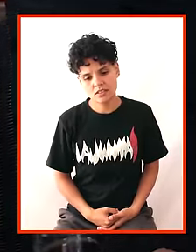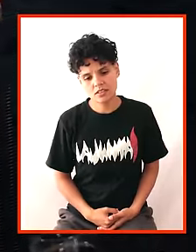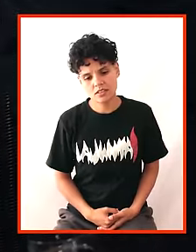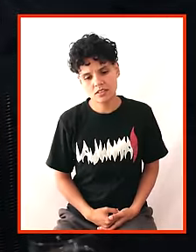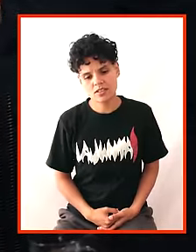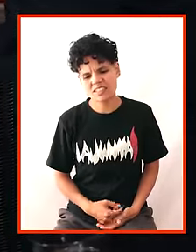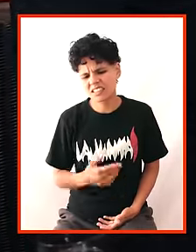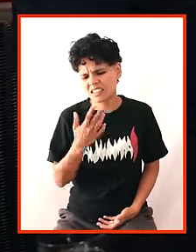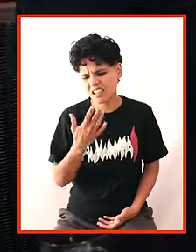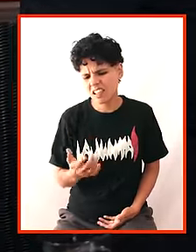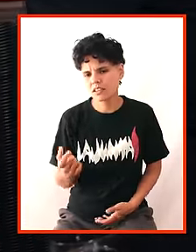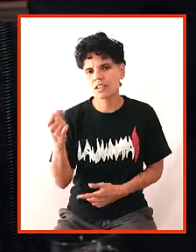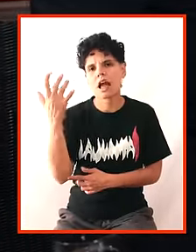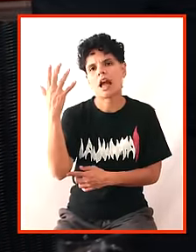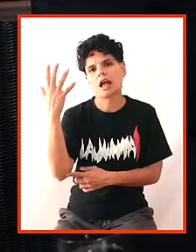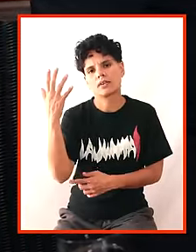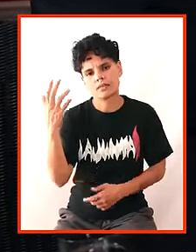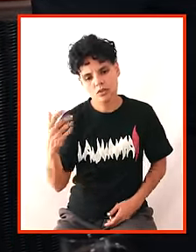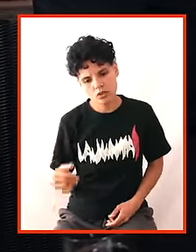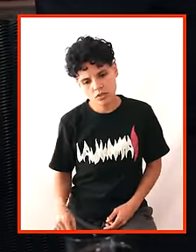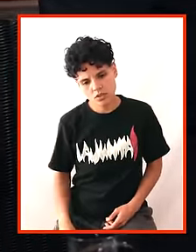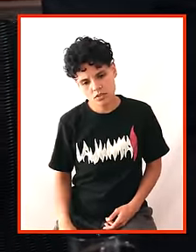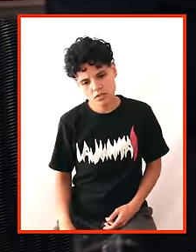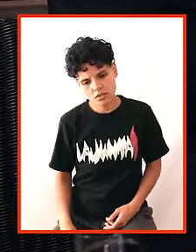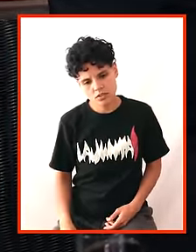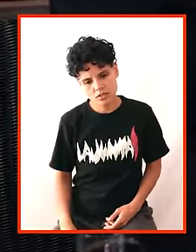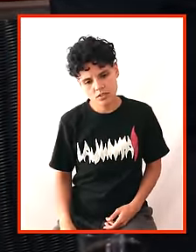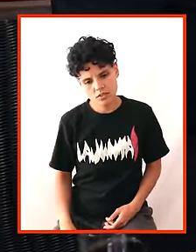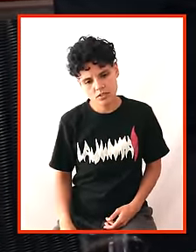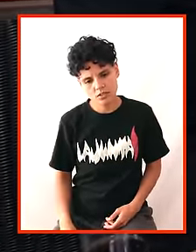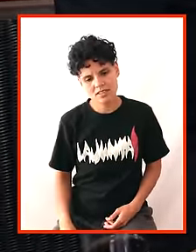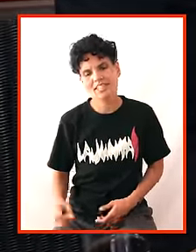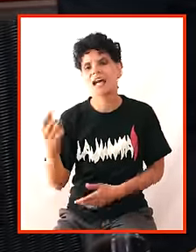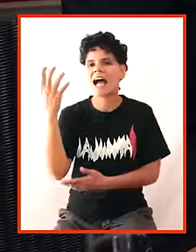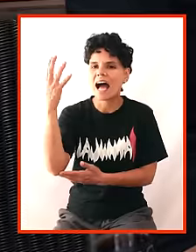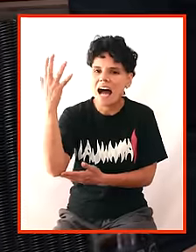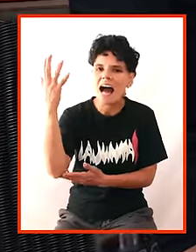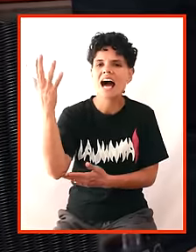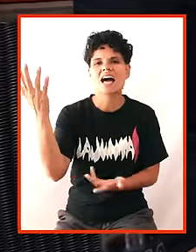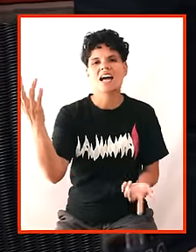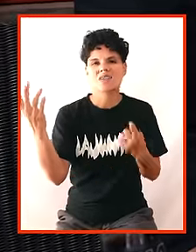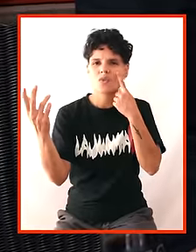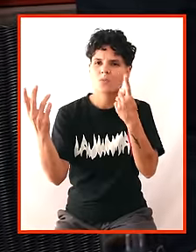¿Qué es lo que es? Un árbol. Un árbol. Ah. Un árbol. Ah, claro.